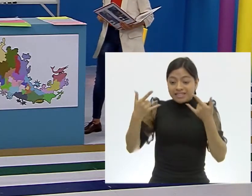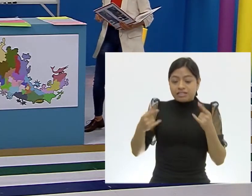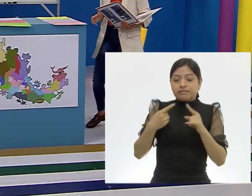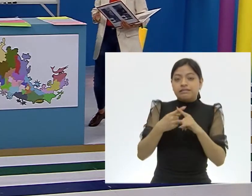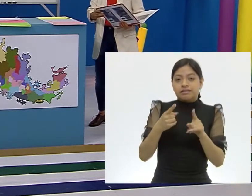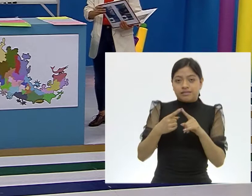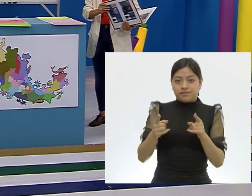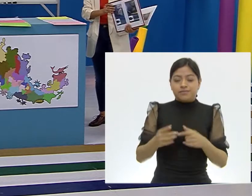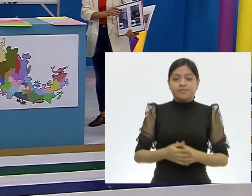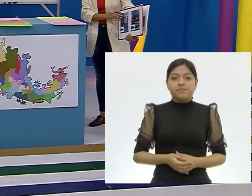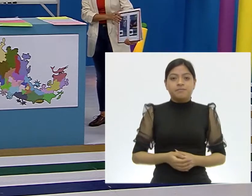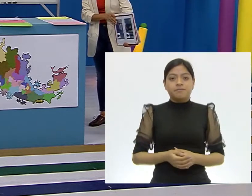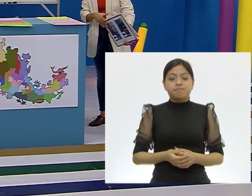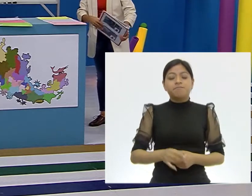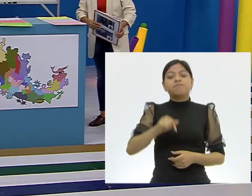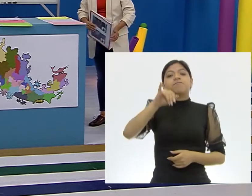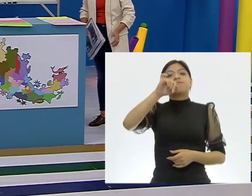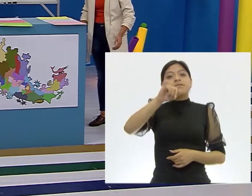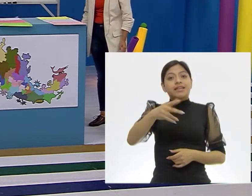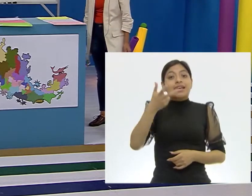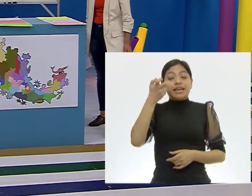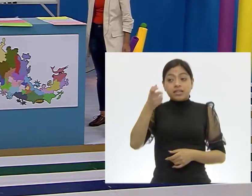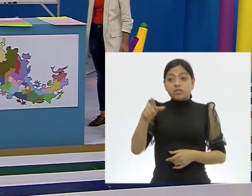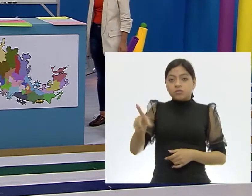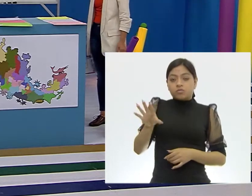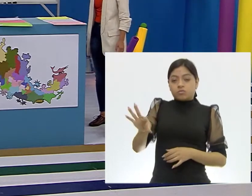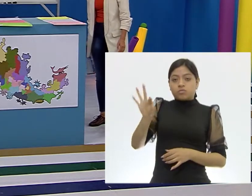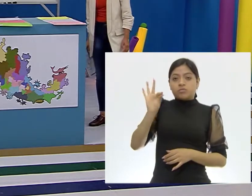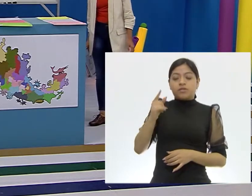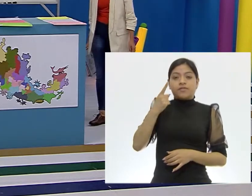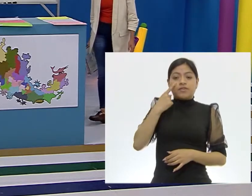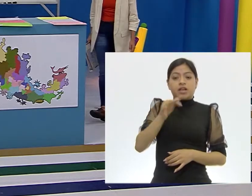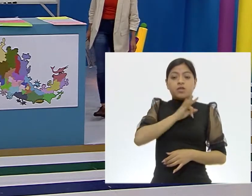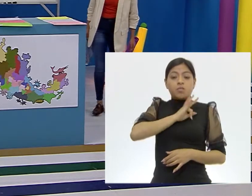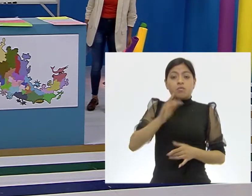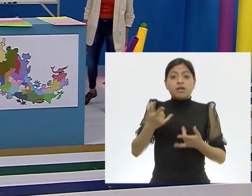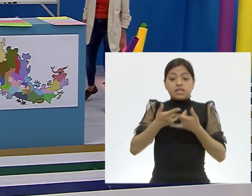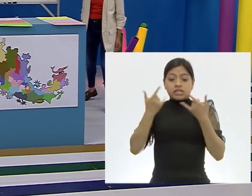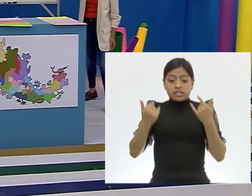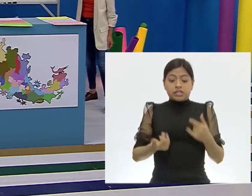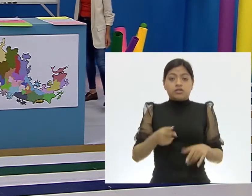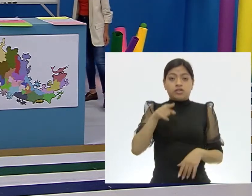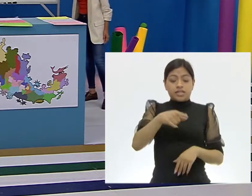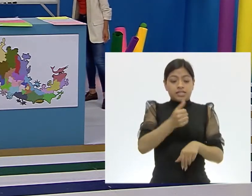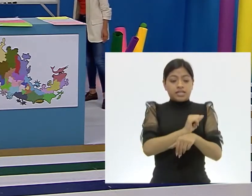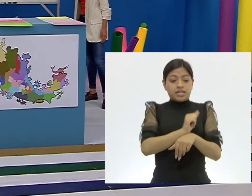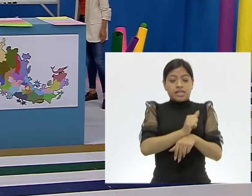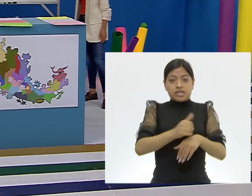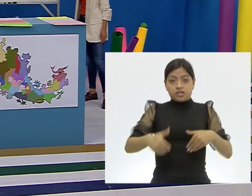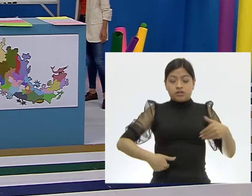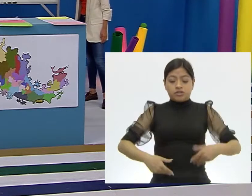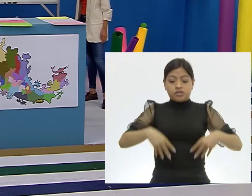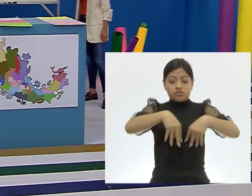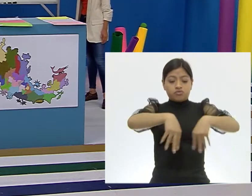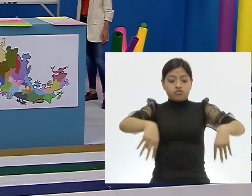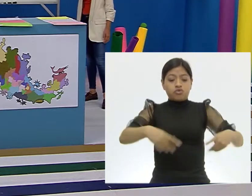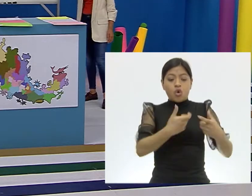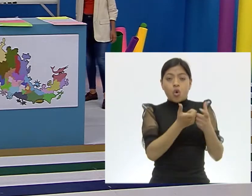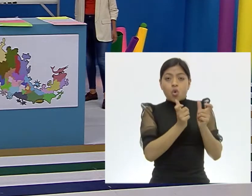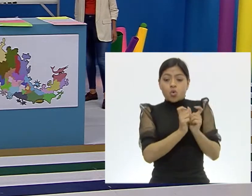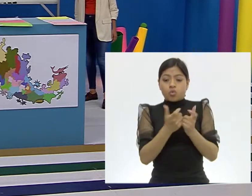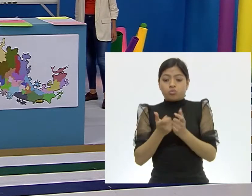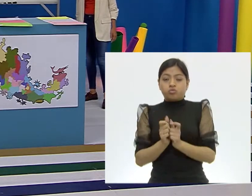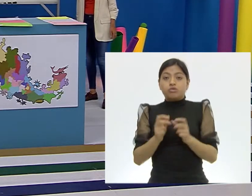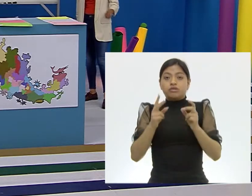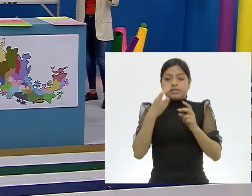esto, nosotros podemos generalmente clasificar los géneros literarios en 3 grandes grupos. ¿Sí?